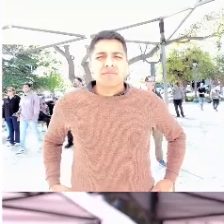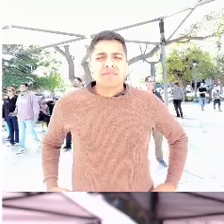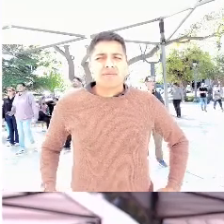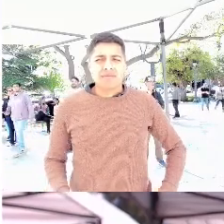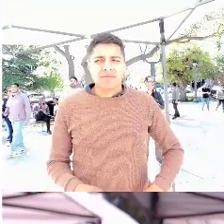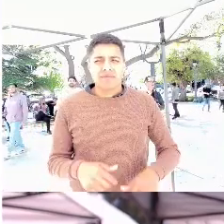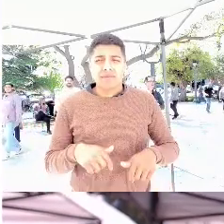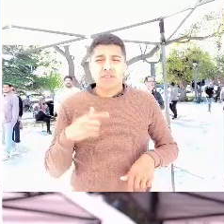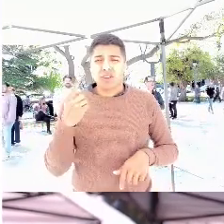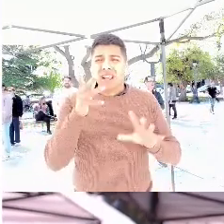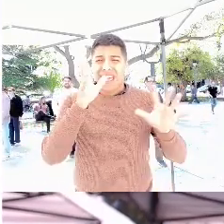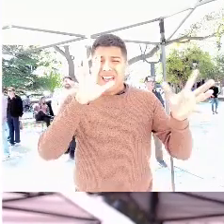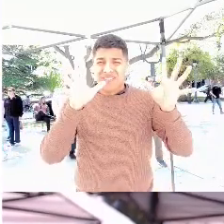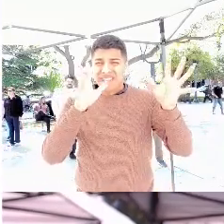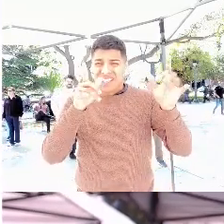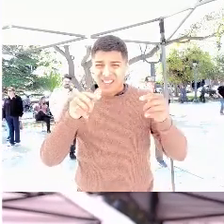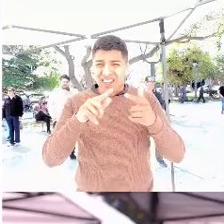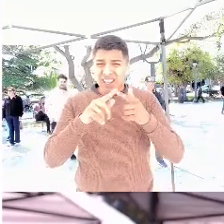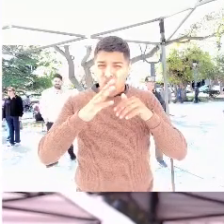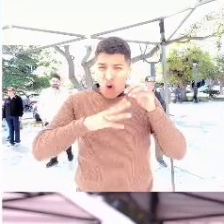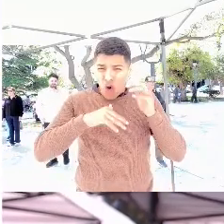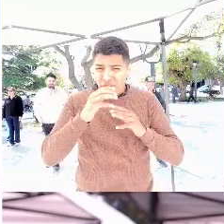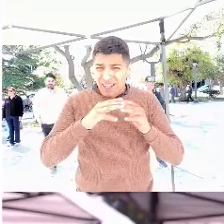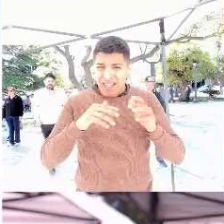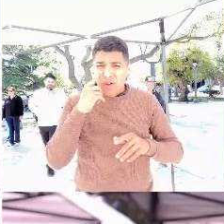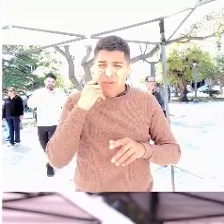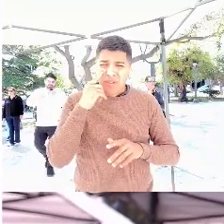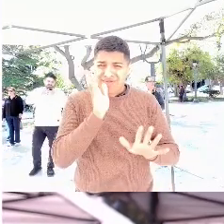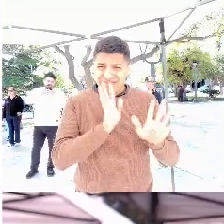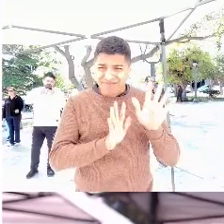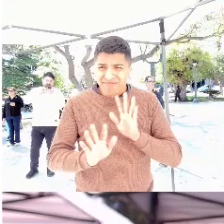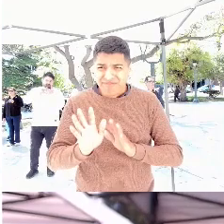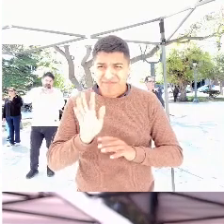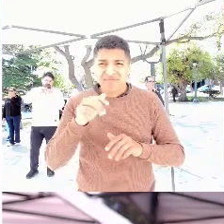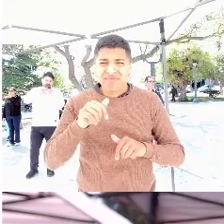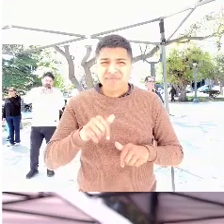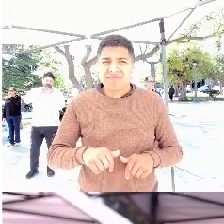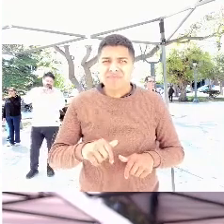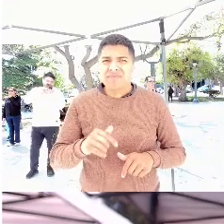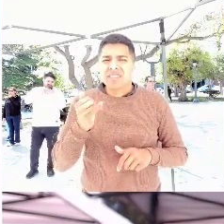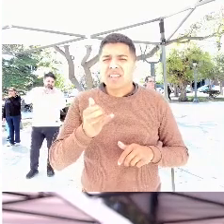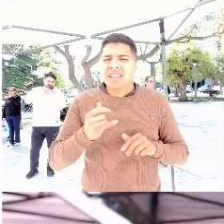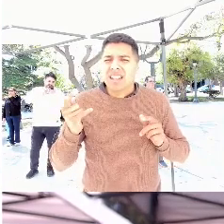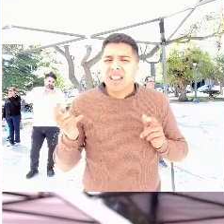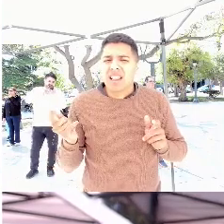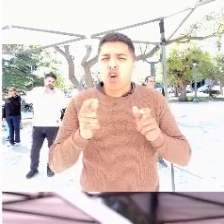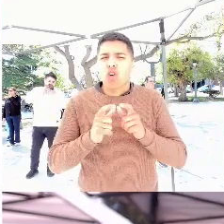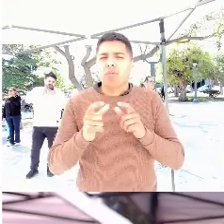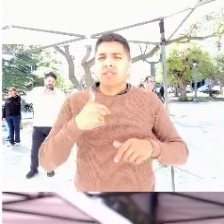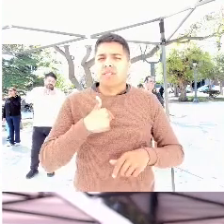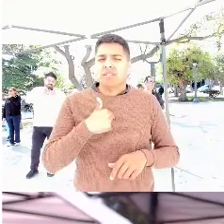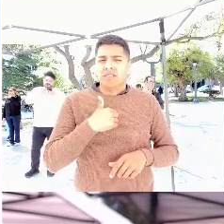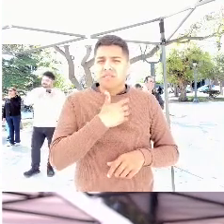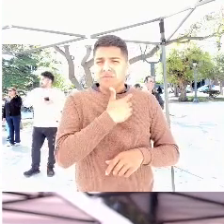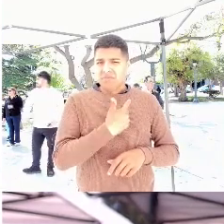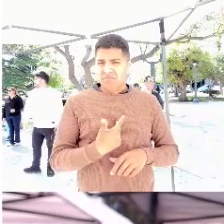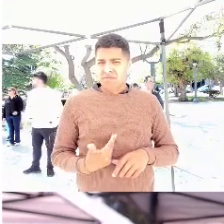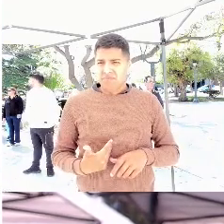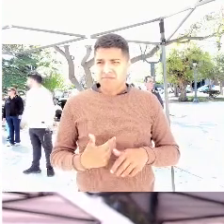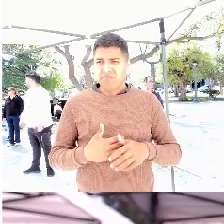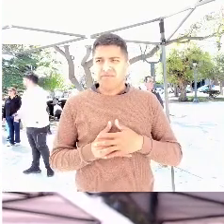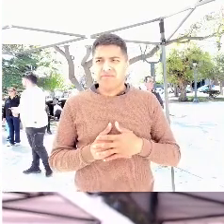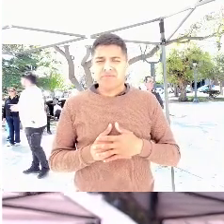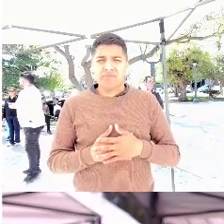tanto ambiente y obras que ha tenido el municipio, que es dentro de la comisión que yo he estado